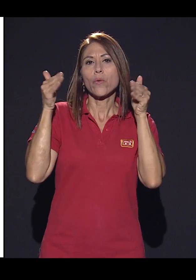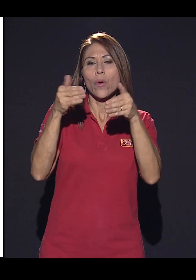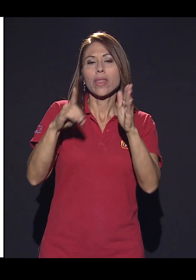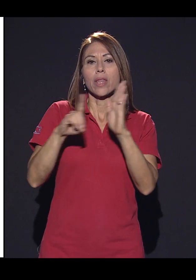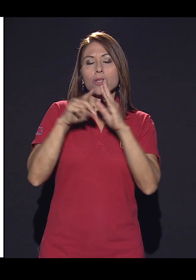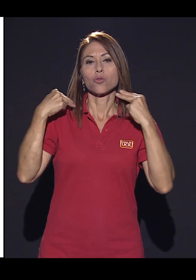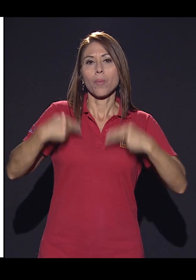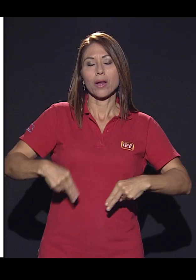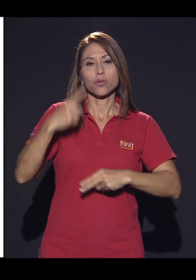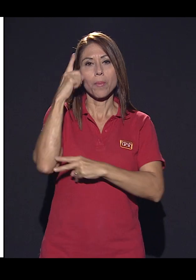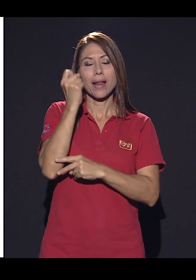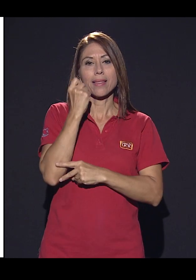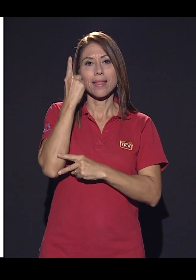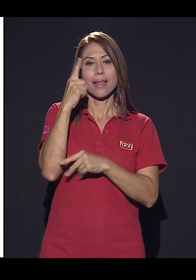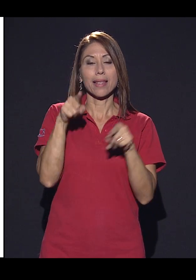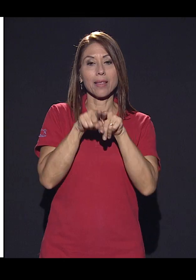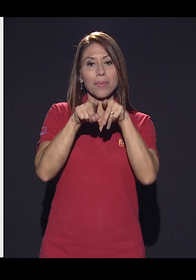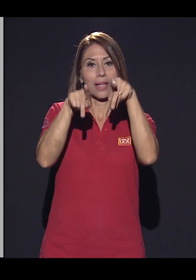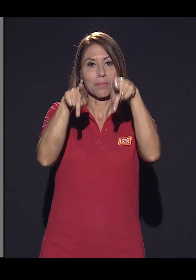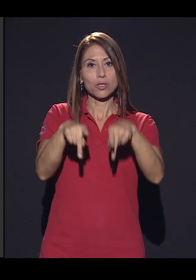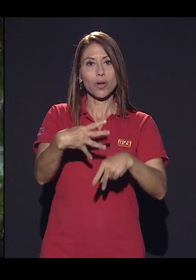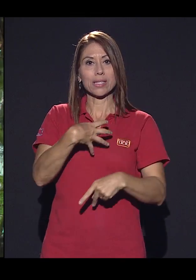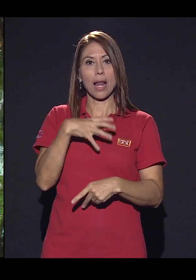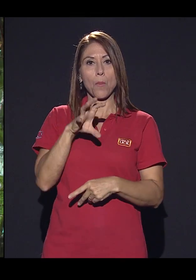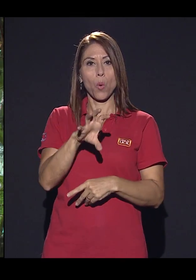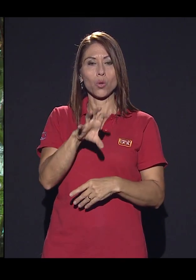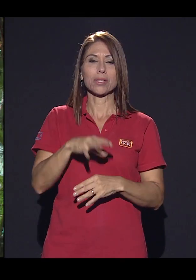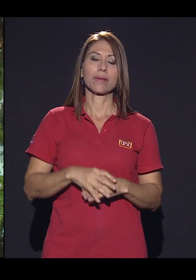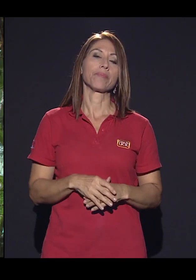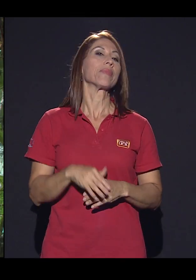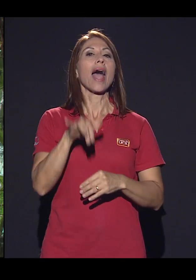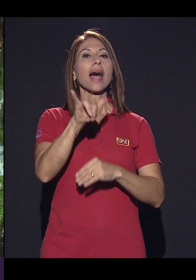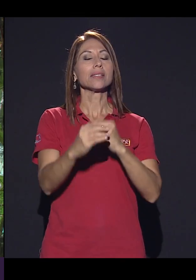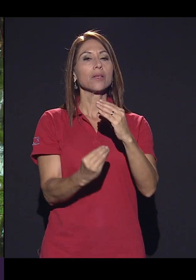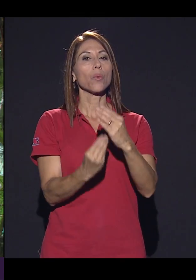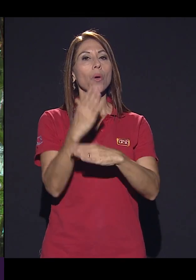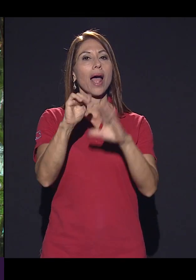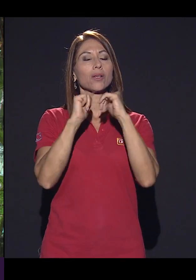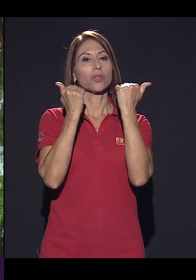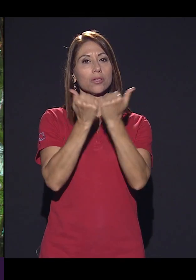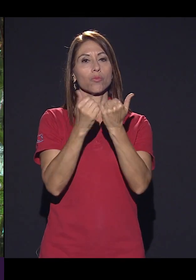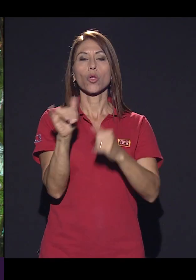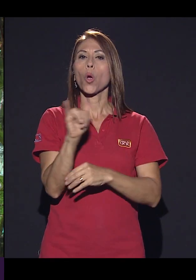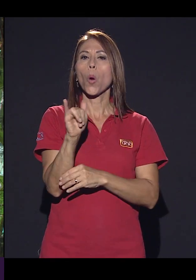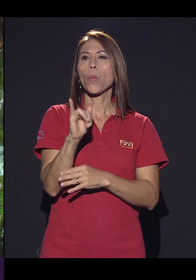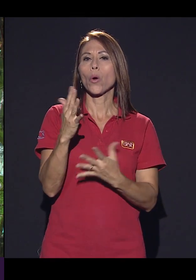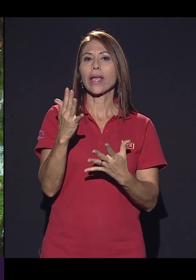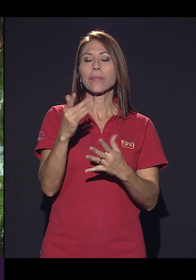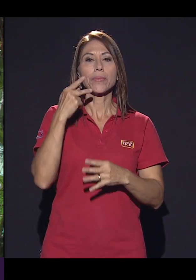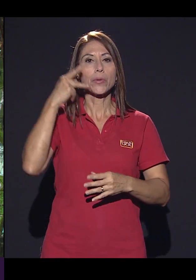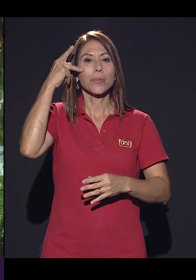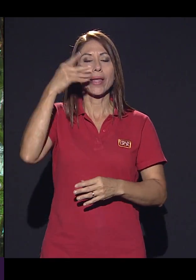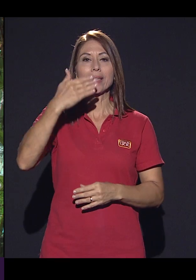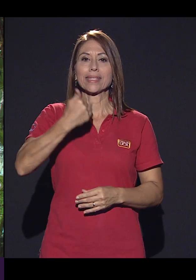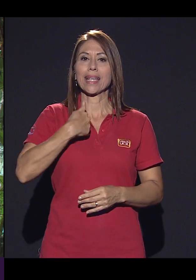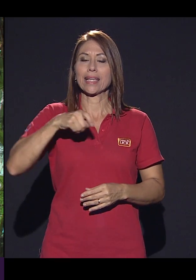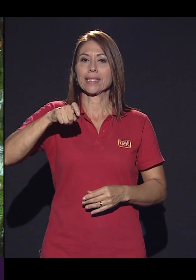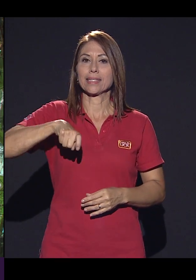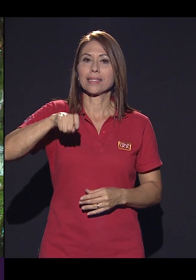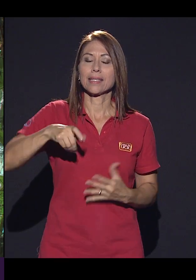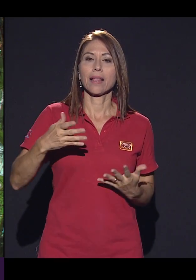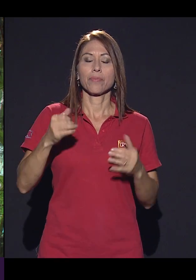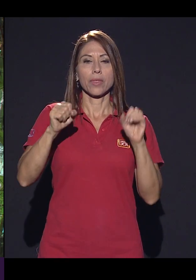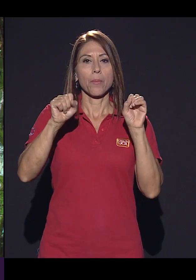esta condición y a las personas que la poseen. Así, digamos, surge la asociación, como esa necesidad que tienen los